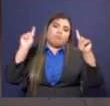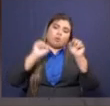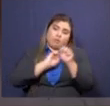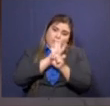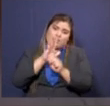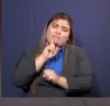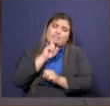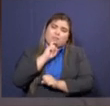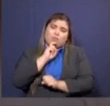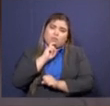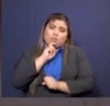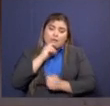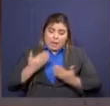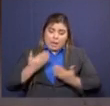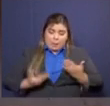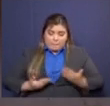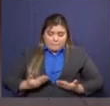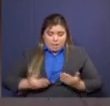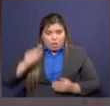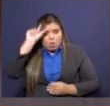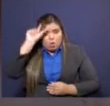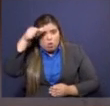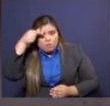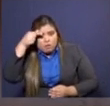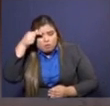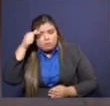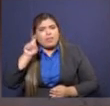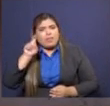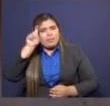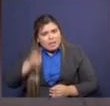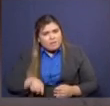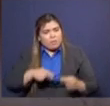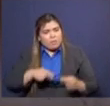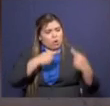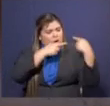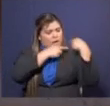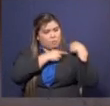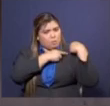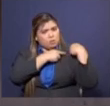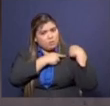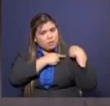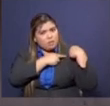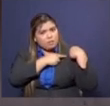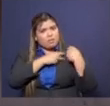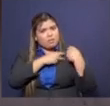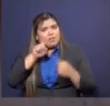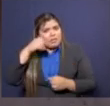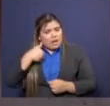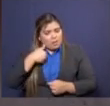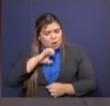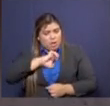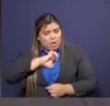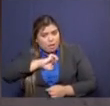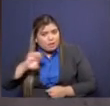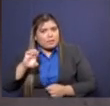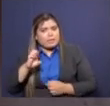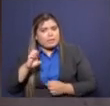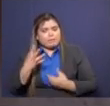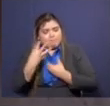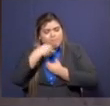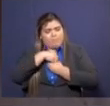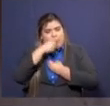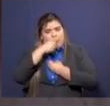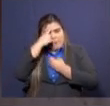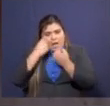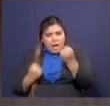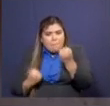Los servidores públicos tenemos la responsabilidad ética y moral de apoyar a